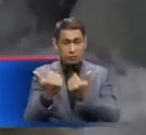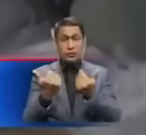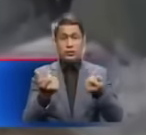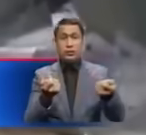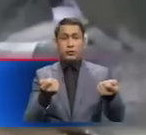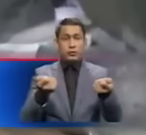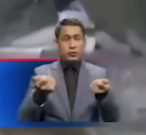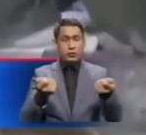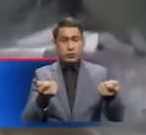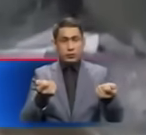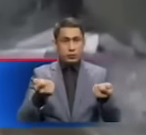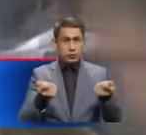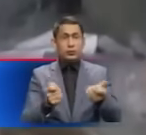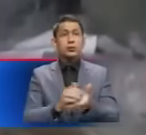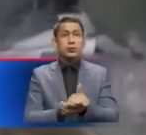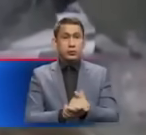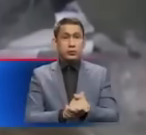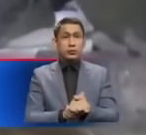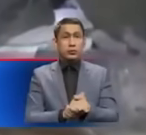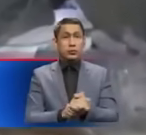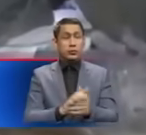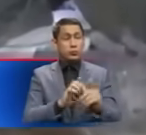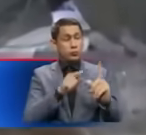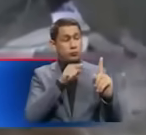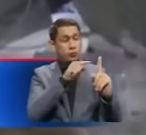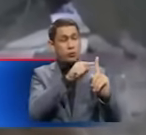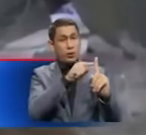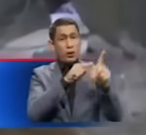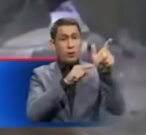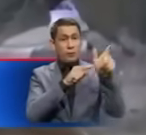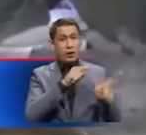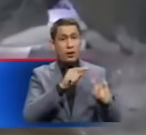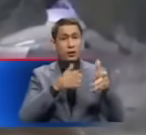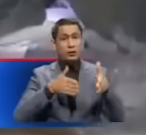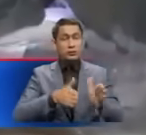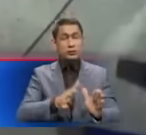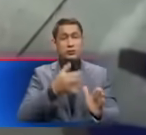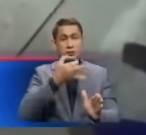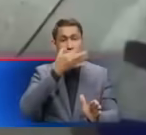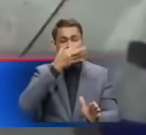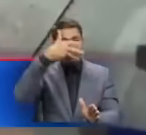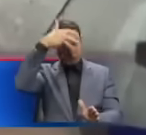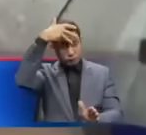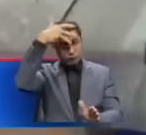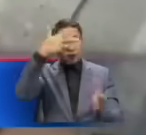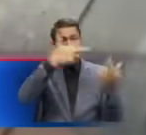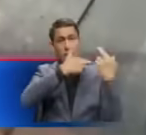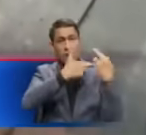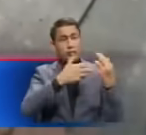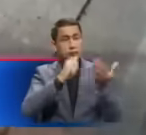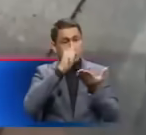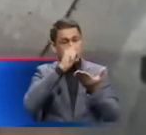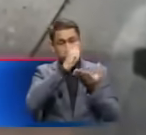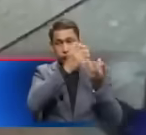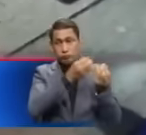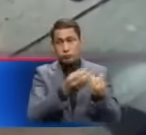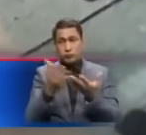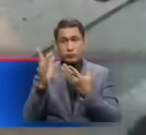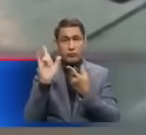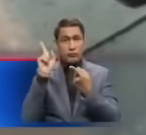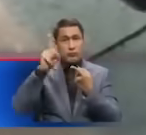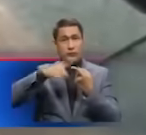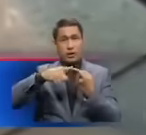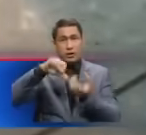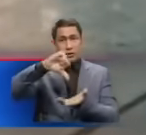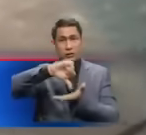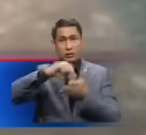en un vehículo tipo Jeep, conducido por un ciudadano oriundo de Santo Domingo, quien pretendía llevar la droga hasta la ciudad de Quito. En lo que va del